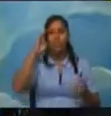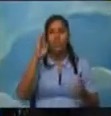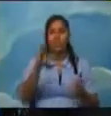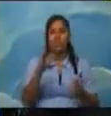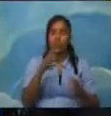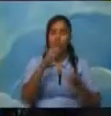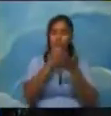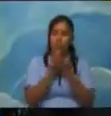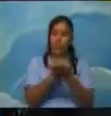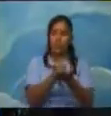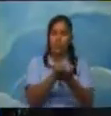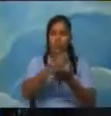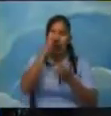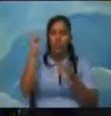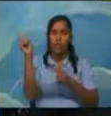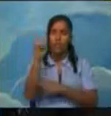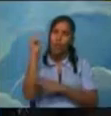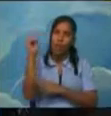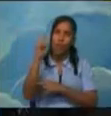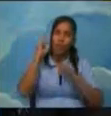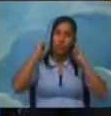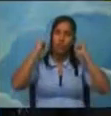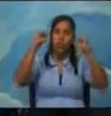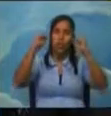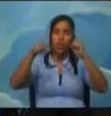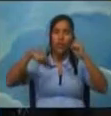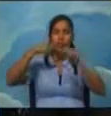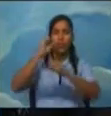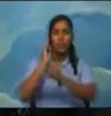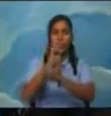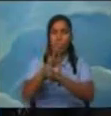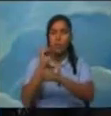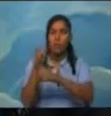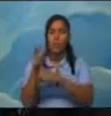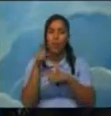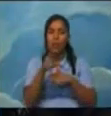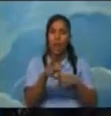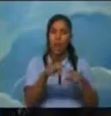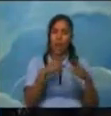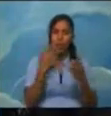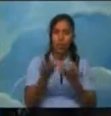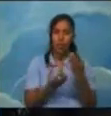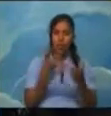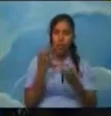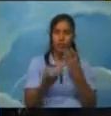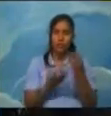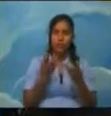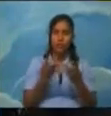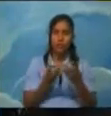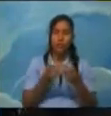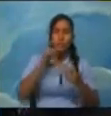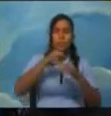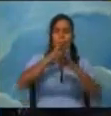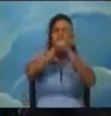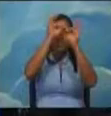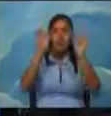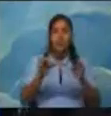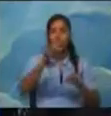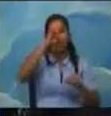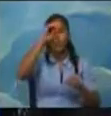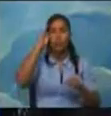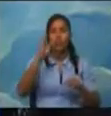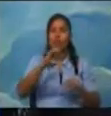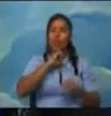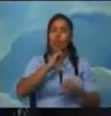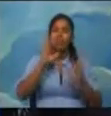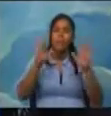preservó, Dios les dio la victoria cuando fueron enviados allí al horno de fuego. De tal manera que nuestro Dios es un Dios